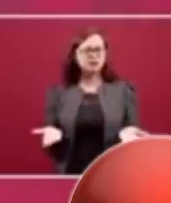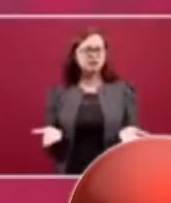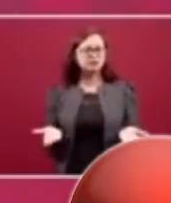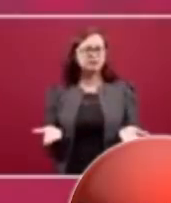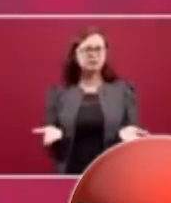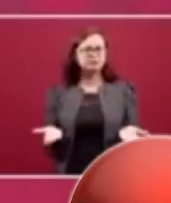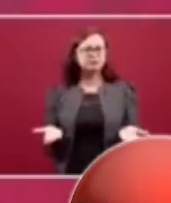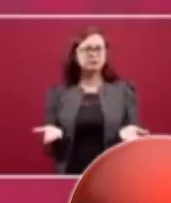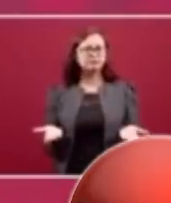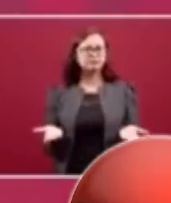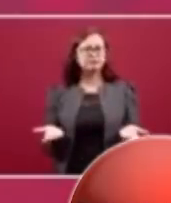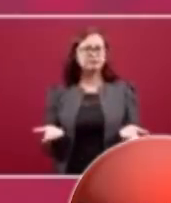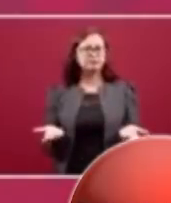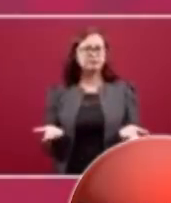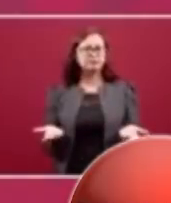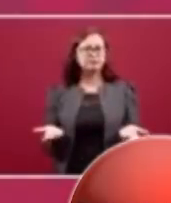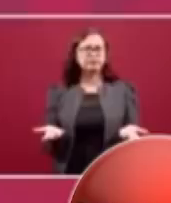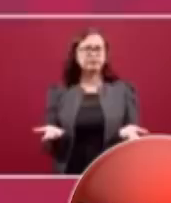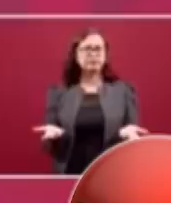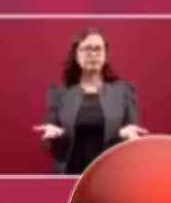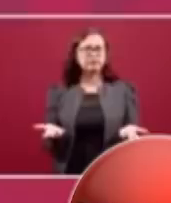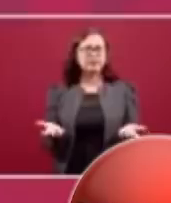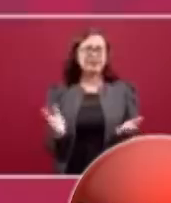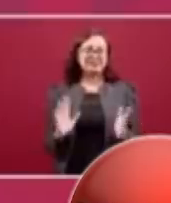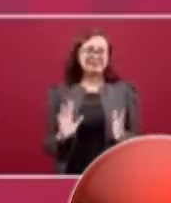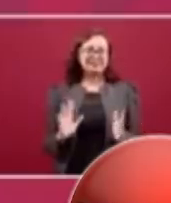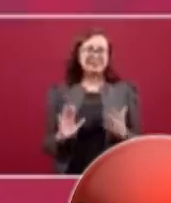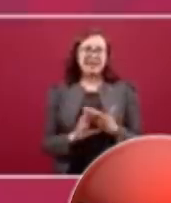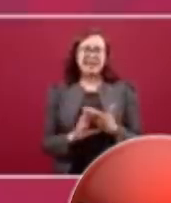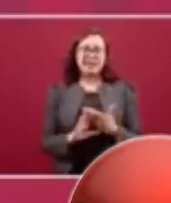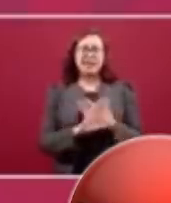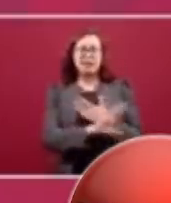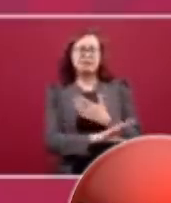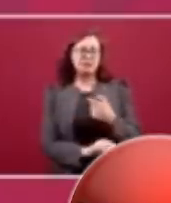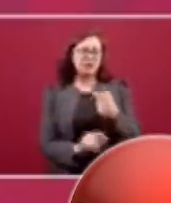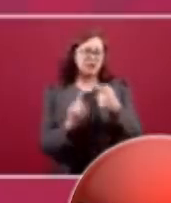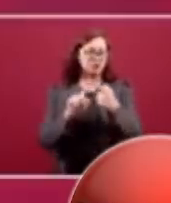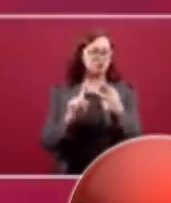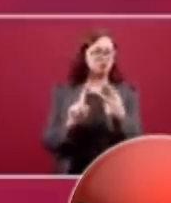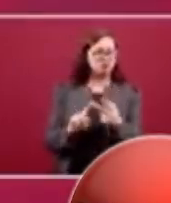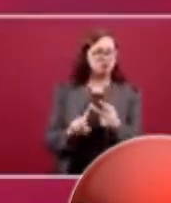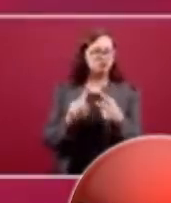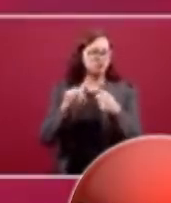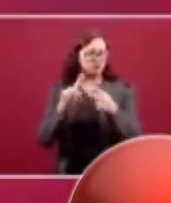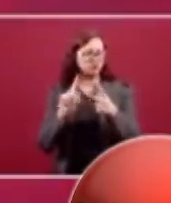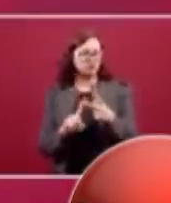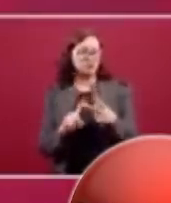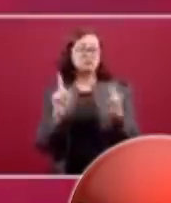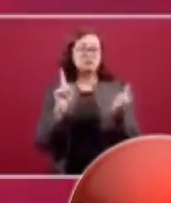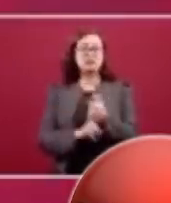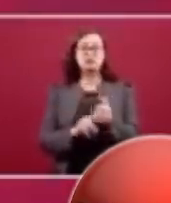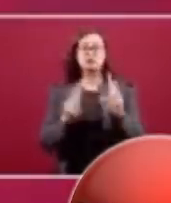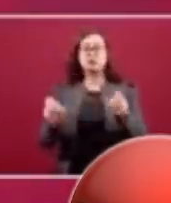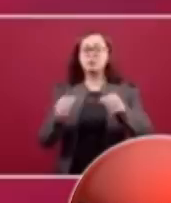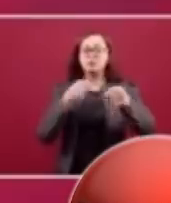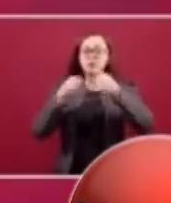no haya dos cosas en el periodismo, con todo respeto.